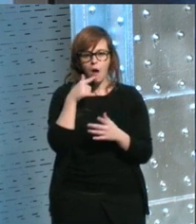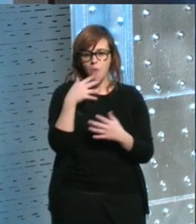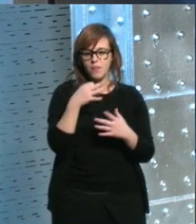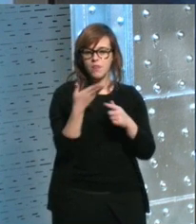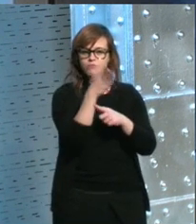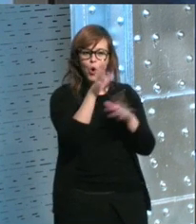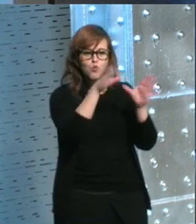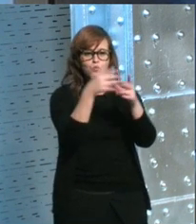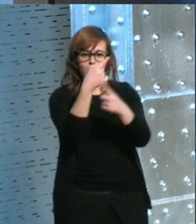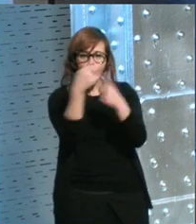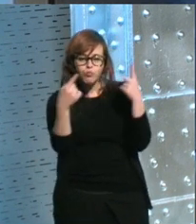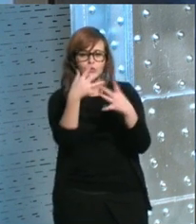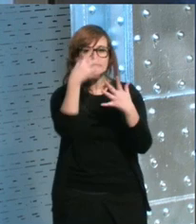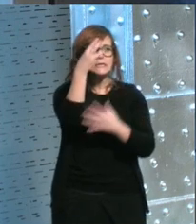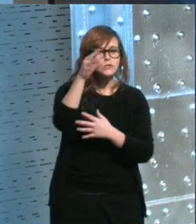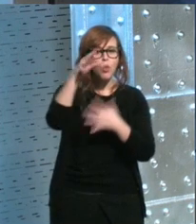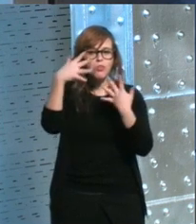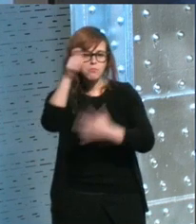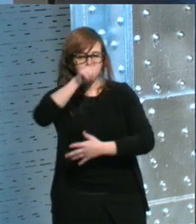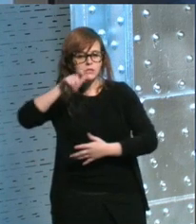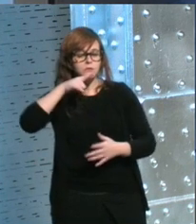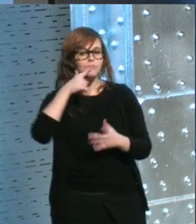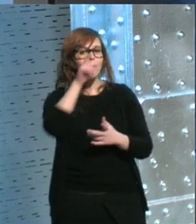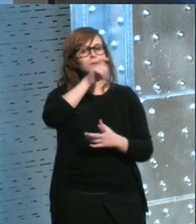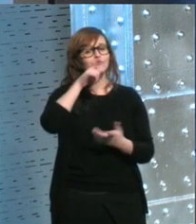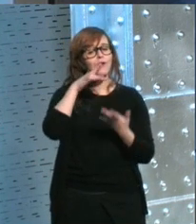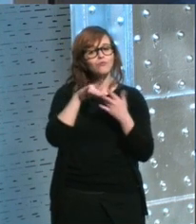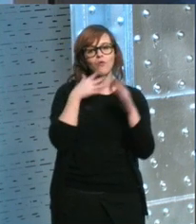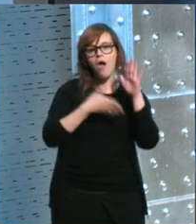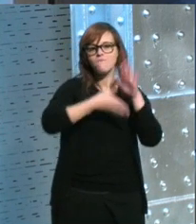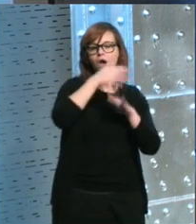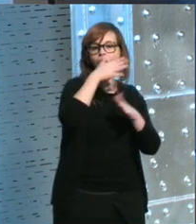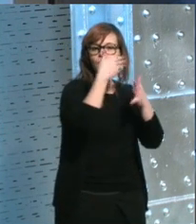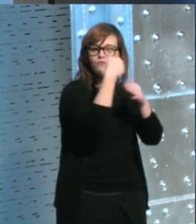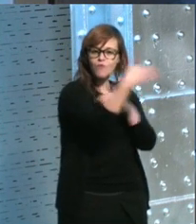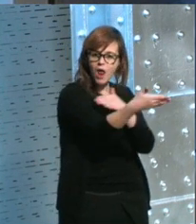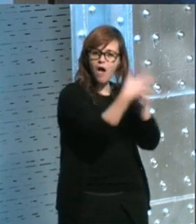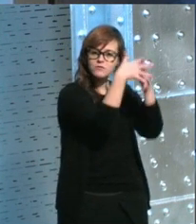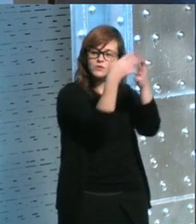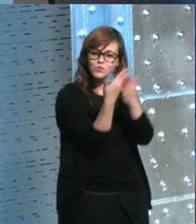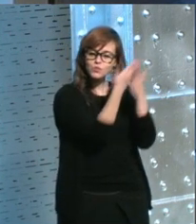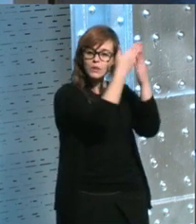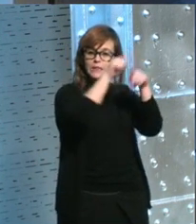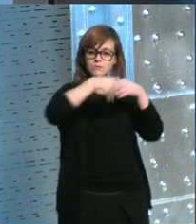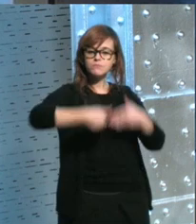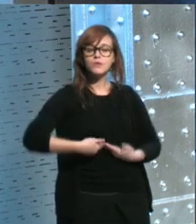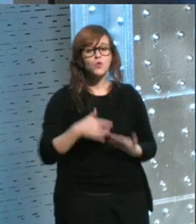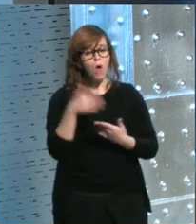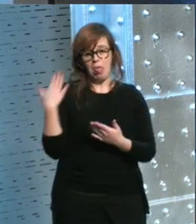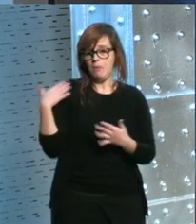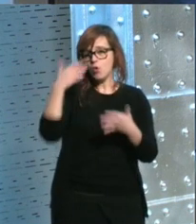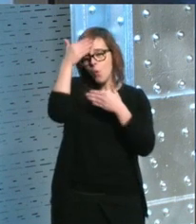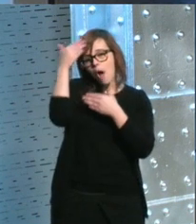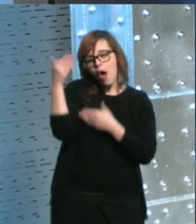20 personas, es la gente que regresa a su país. Por ejemplo, yo acabo de estar en Marruecos, hay